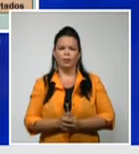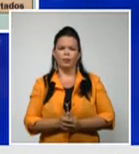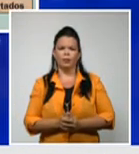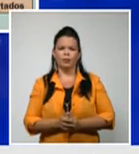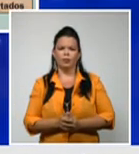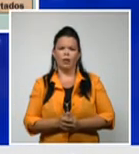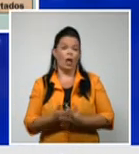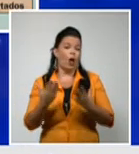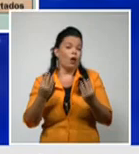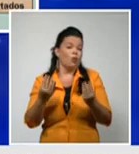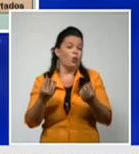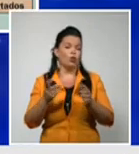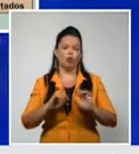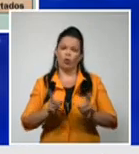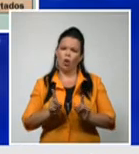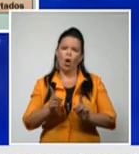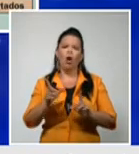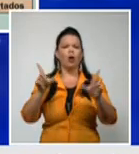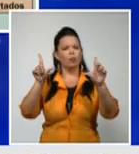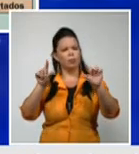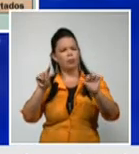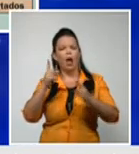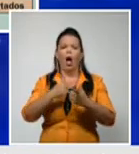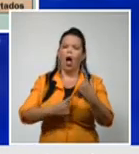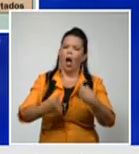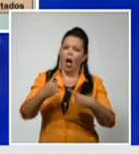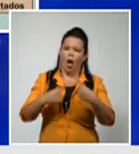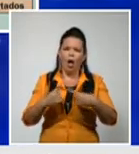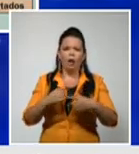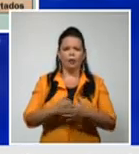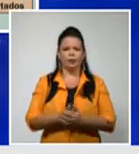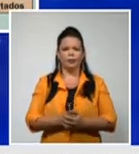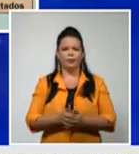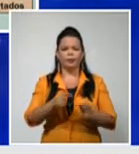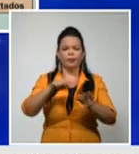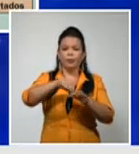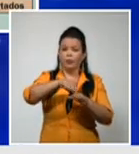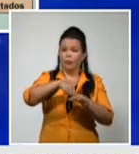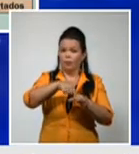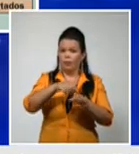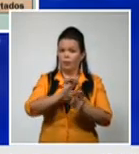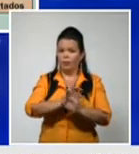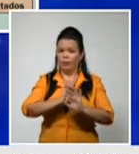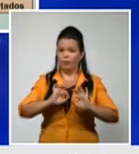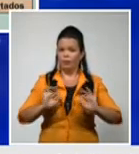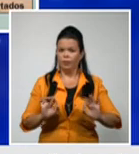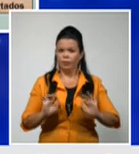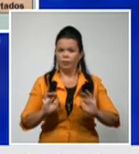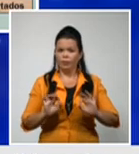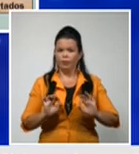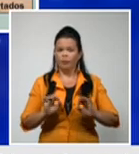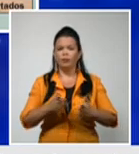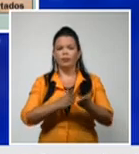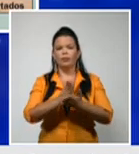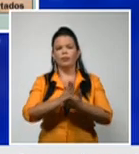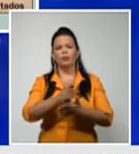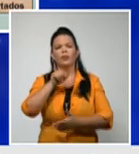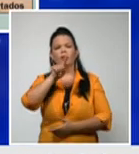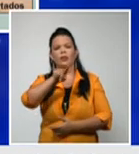no mucho, pero disminuyen, y el municipio especial, que mantiene una tasa de